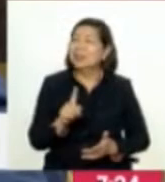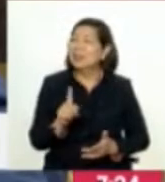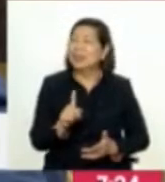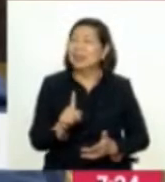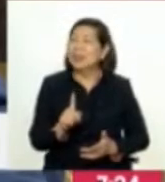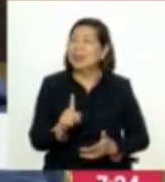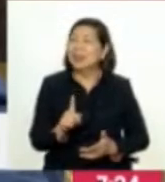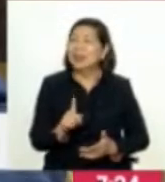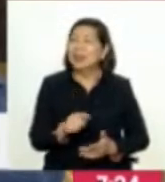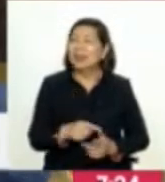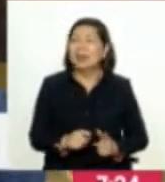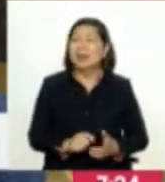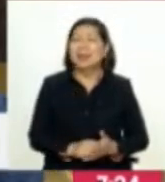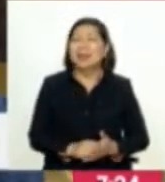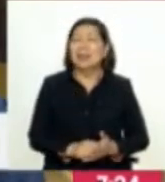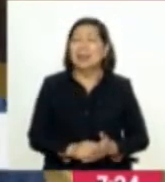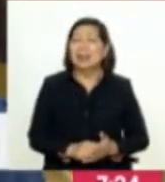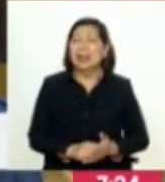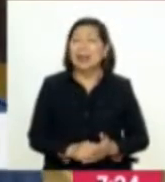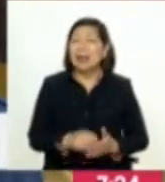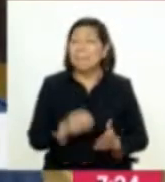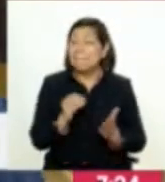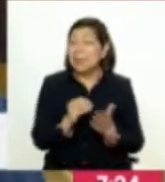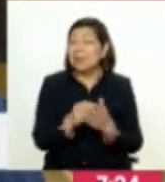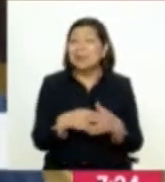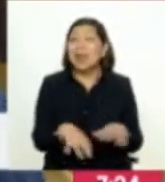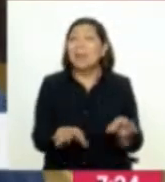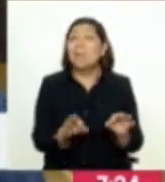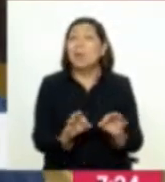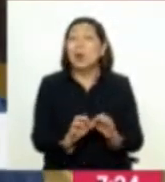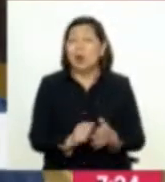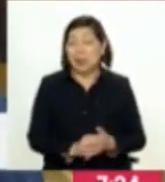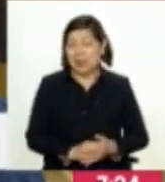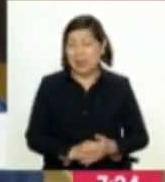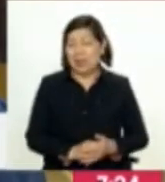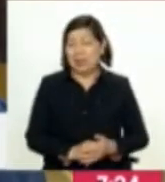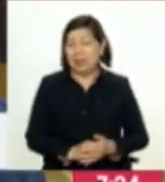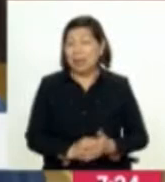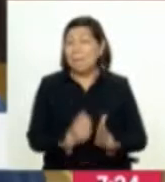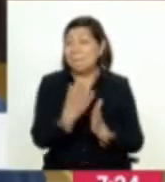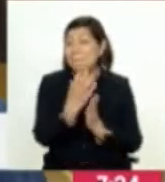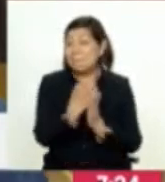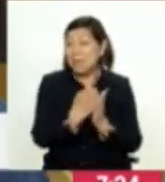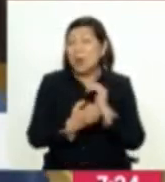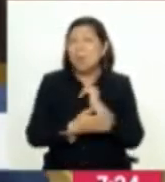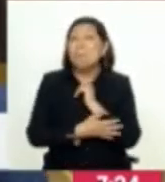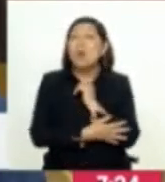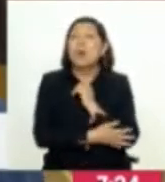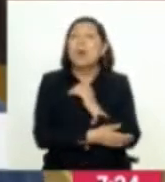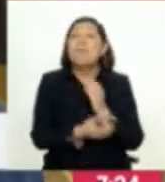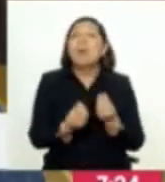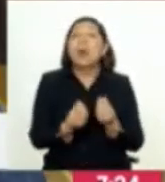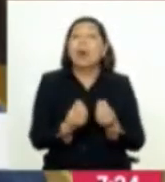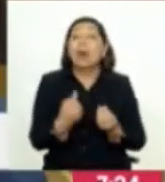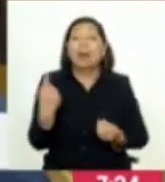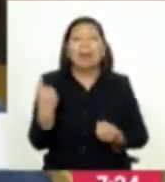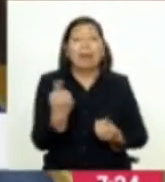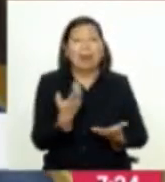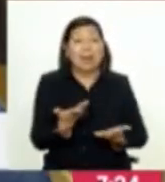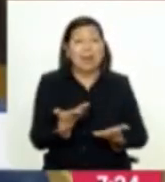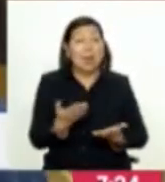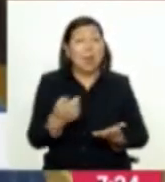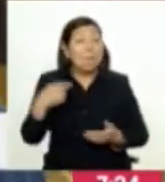decir piloto automático. El punto es que se reduce la pobreza porque en general los